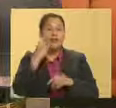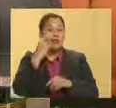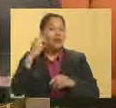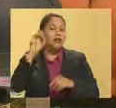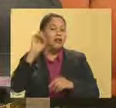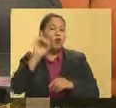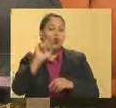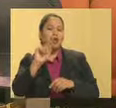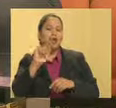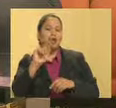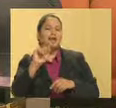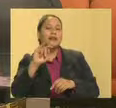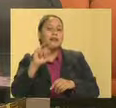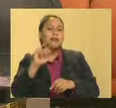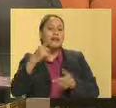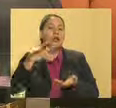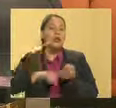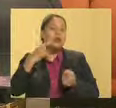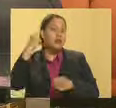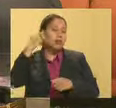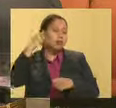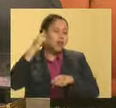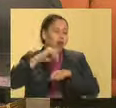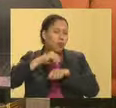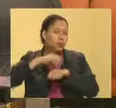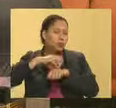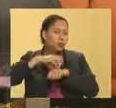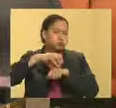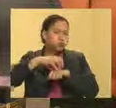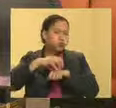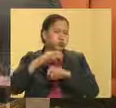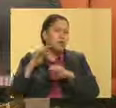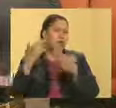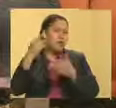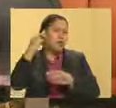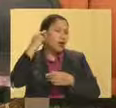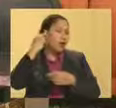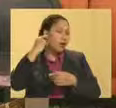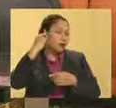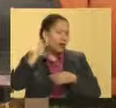es la infección o inflamación del oído externo. Uh-huh. Y